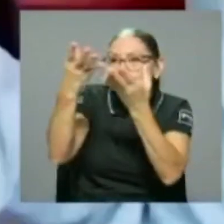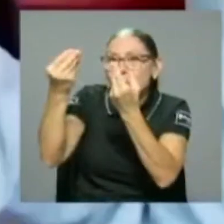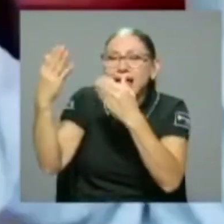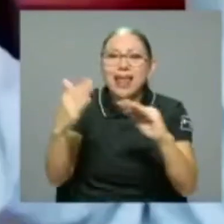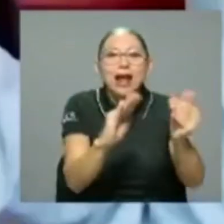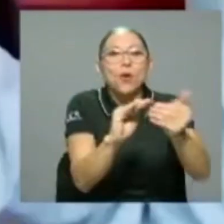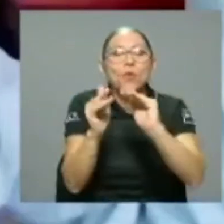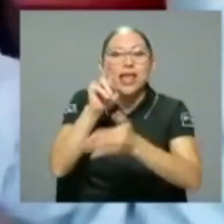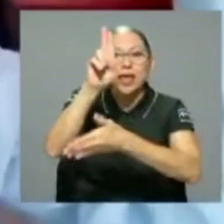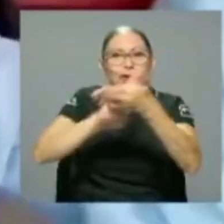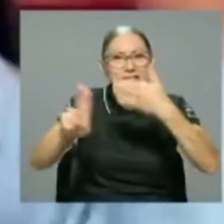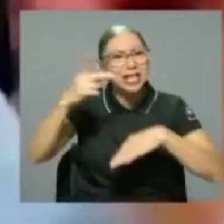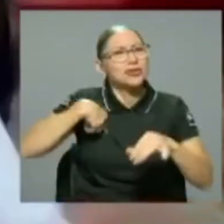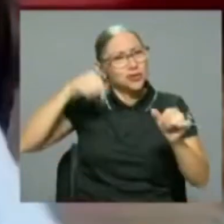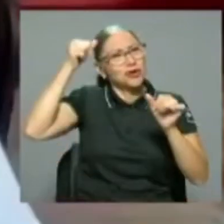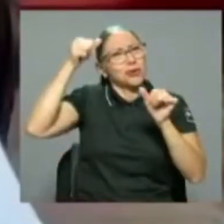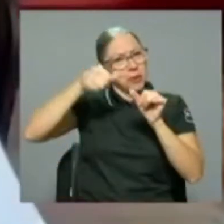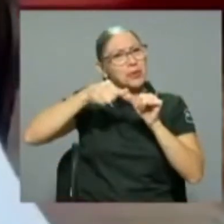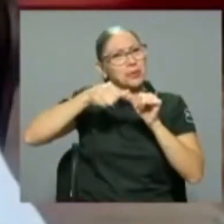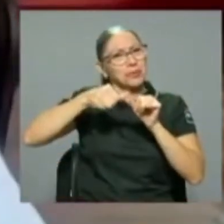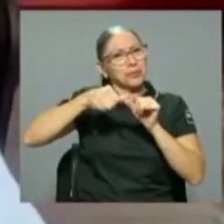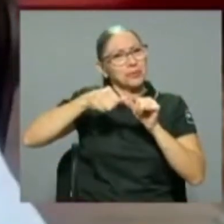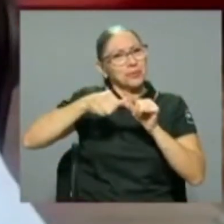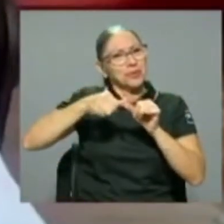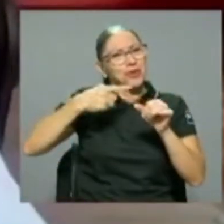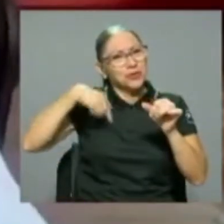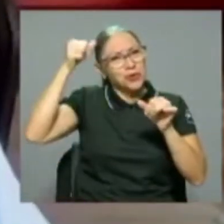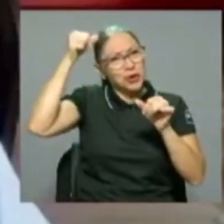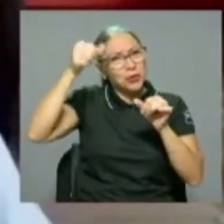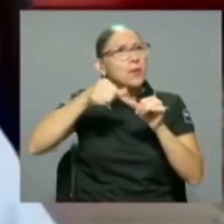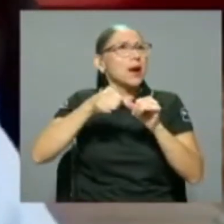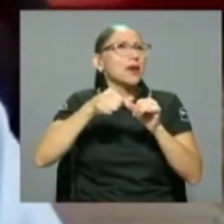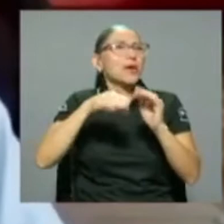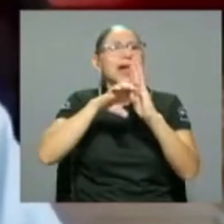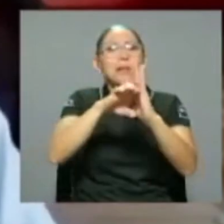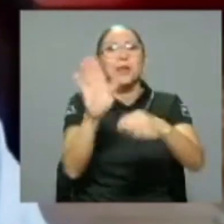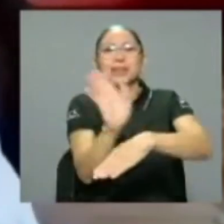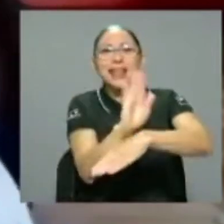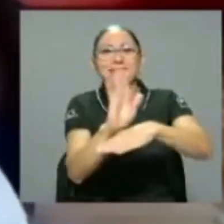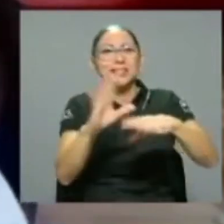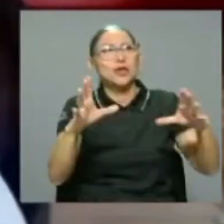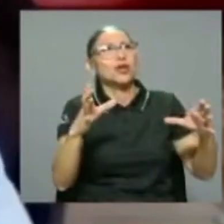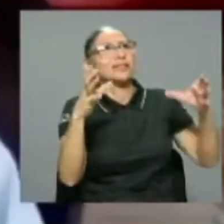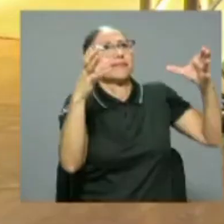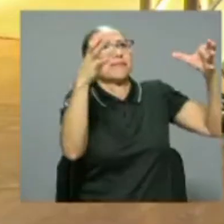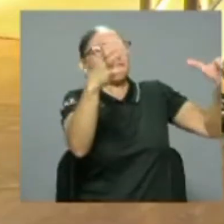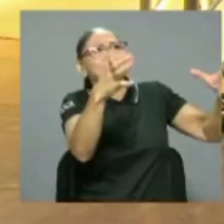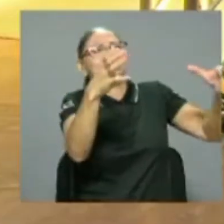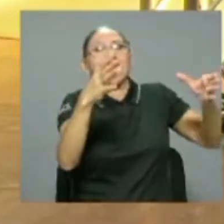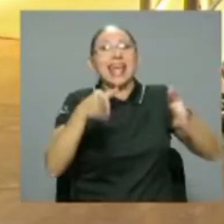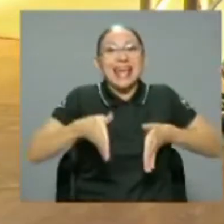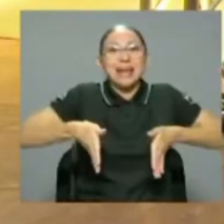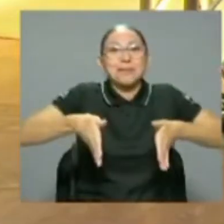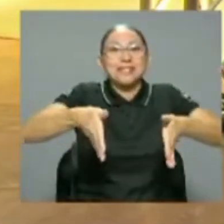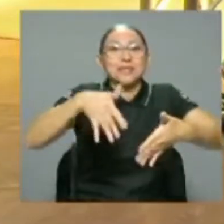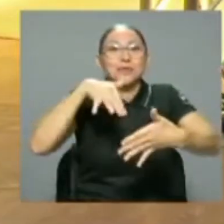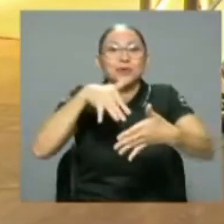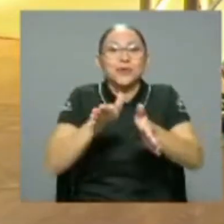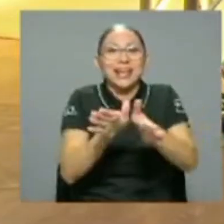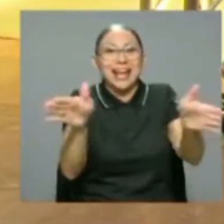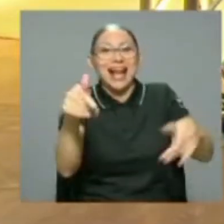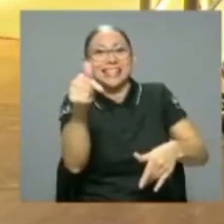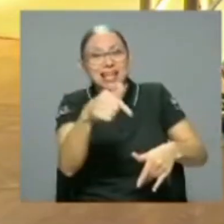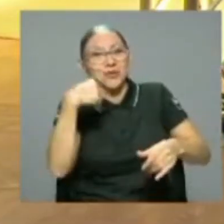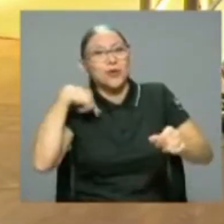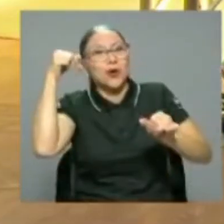los aparatos colocados, por ejemplo, en el pasillo de estudios generales. En ese punto, ahí don